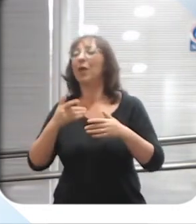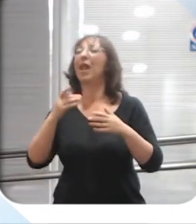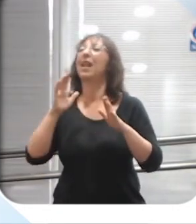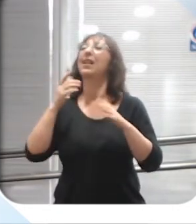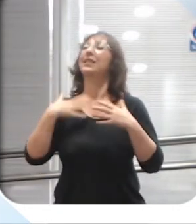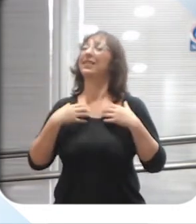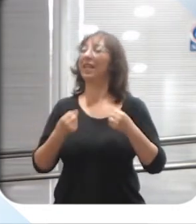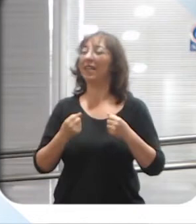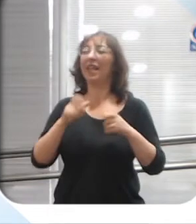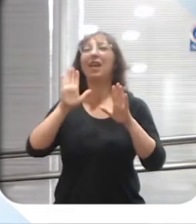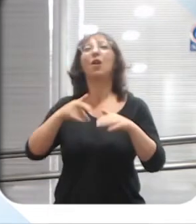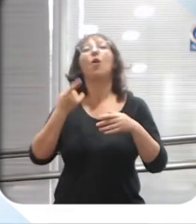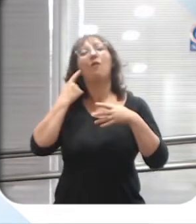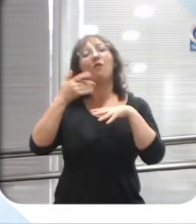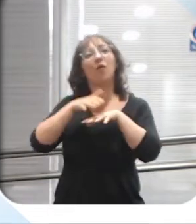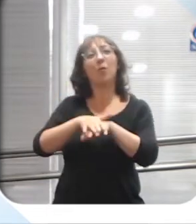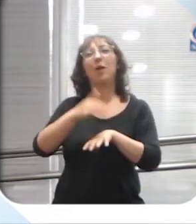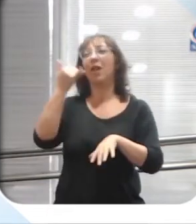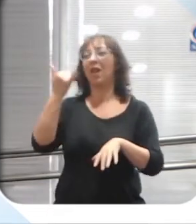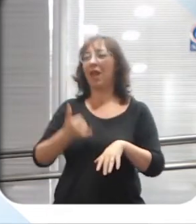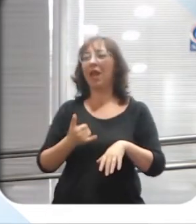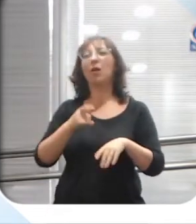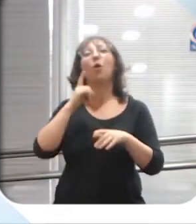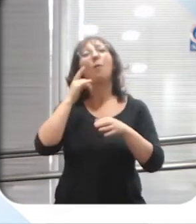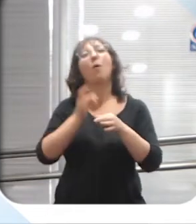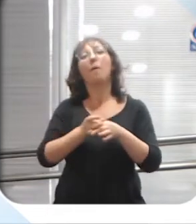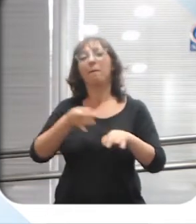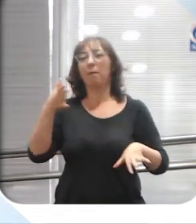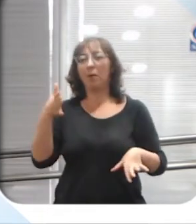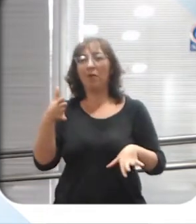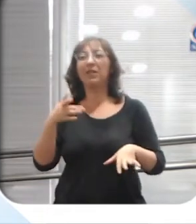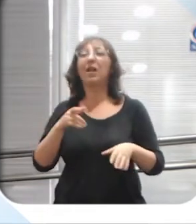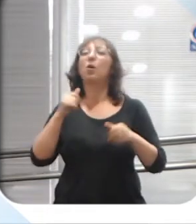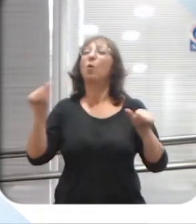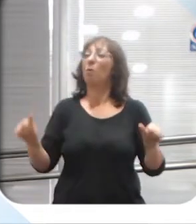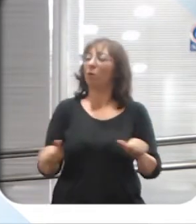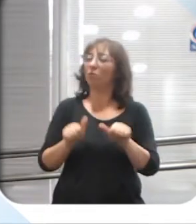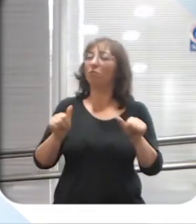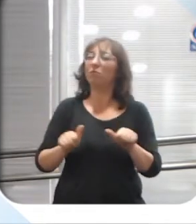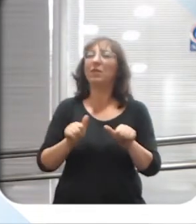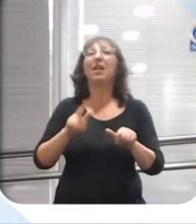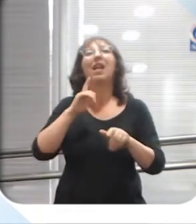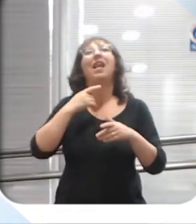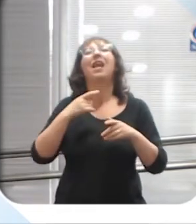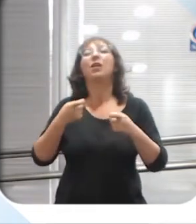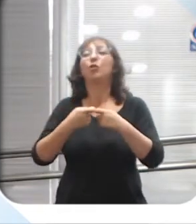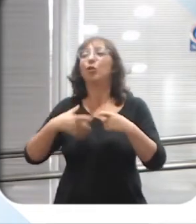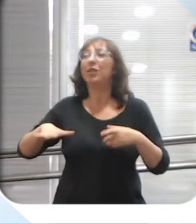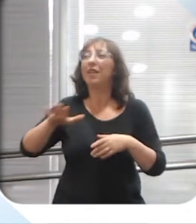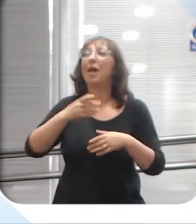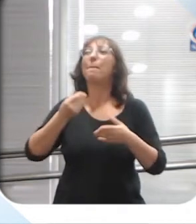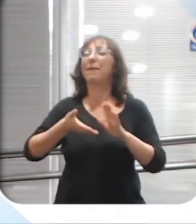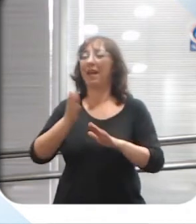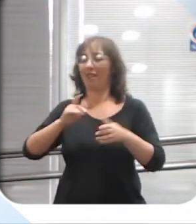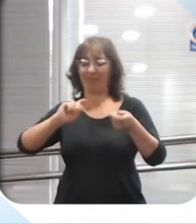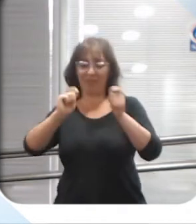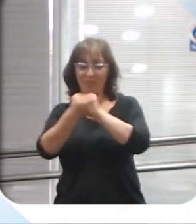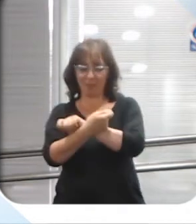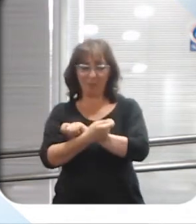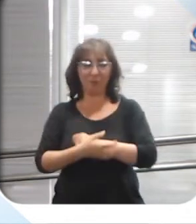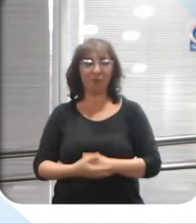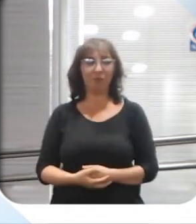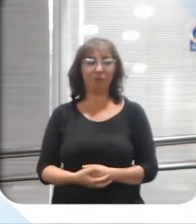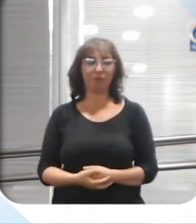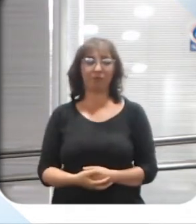rol profesional y el involucramiento que tenemos como profesionales en actuar en la sociedad en los cambios. Como decía hace